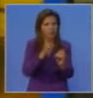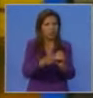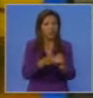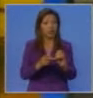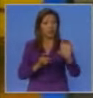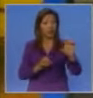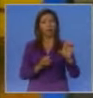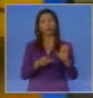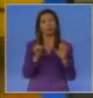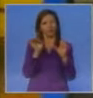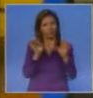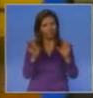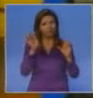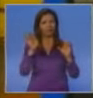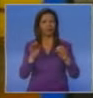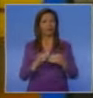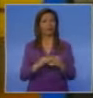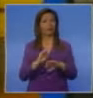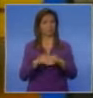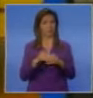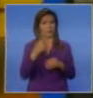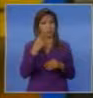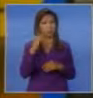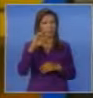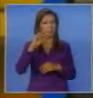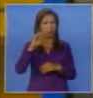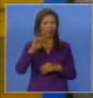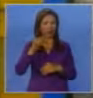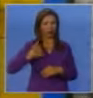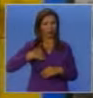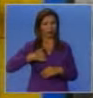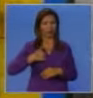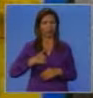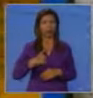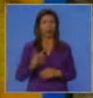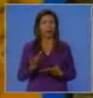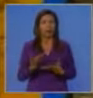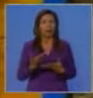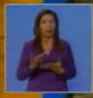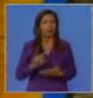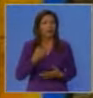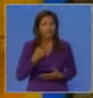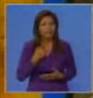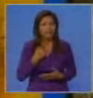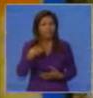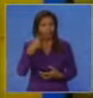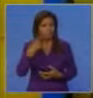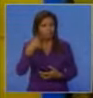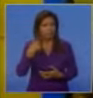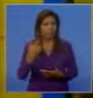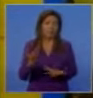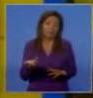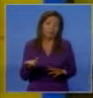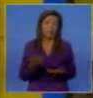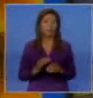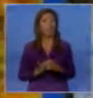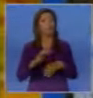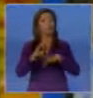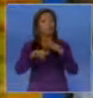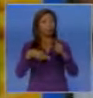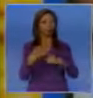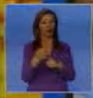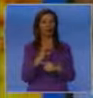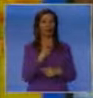Camerún y las lágrimas de Maradona, como lo veíamos hace un momento, después de perder la final frente a Alemania. Pero en fin, el Mundial de Estados Unidos 94 va a ser